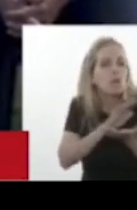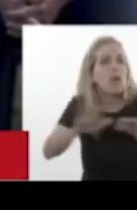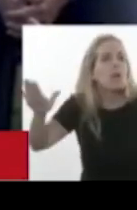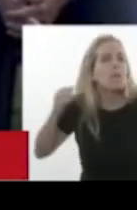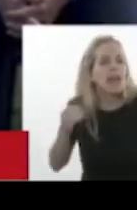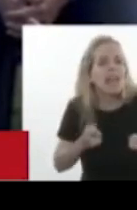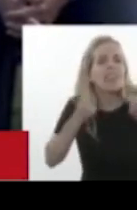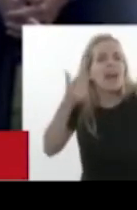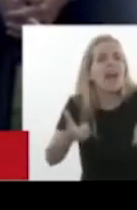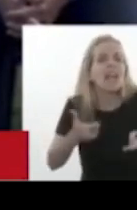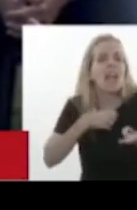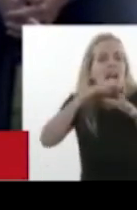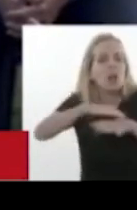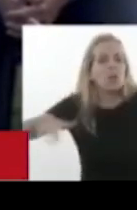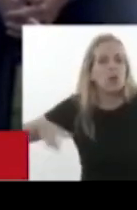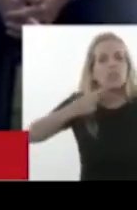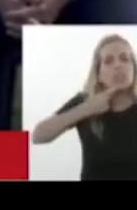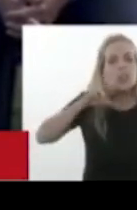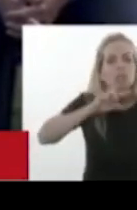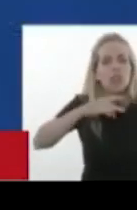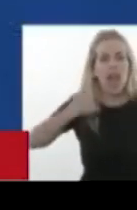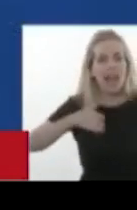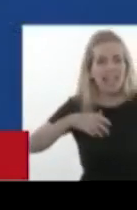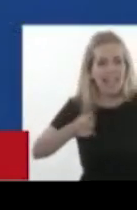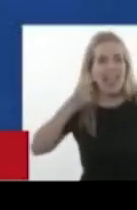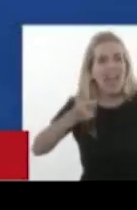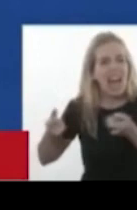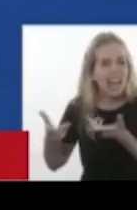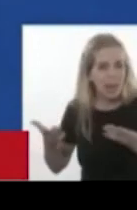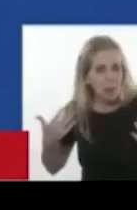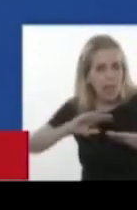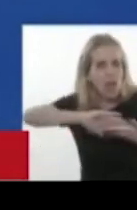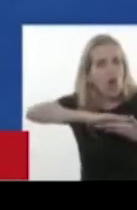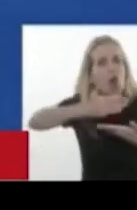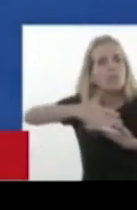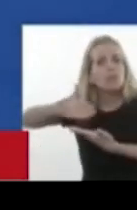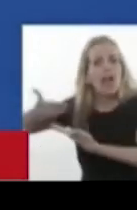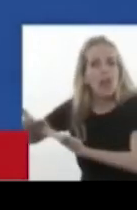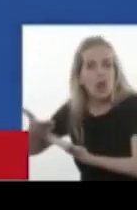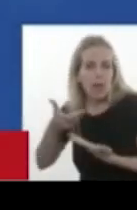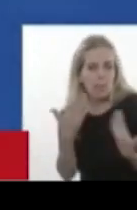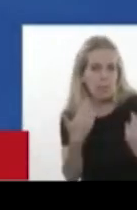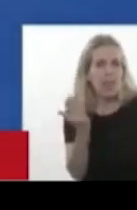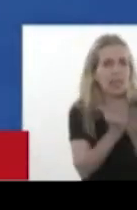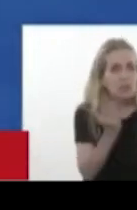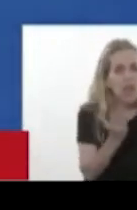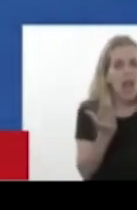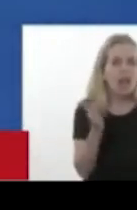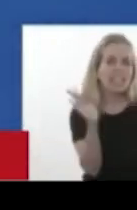argentinas el acceso a internet para poder conocer, para poder estudiar, para poder